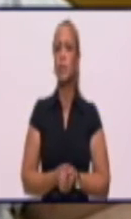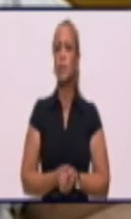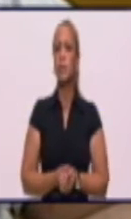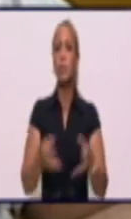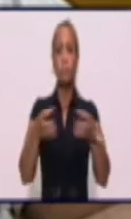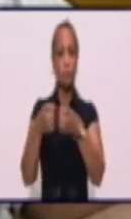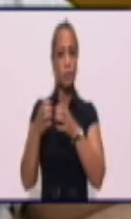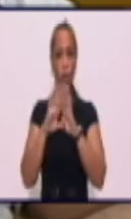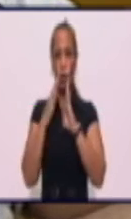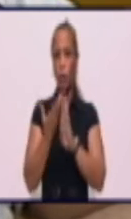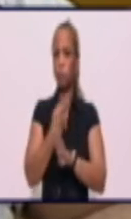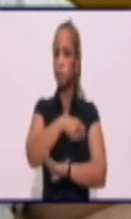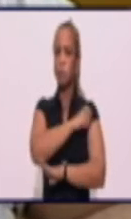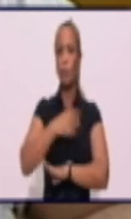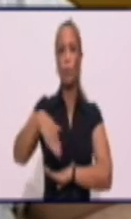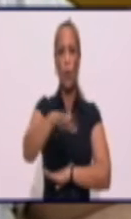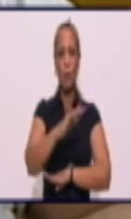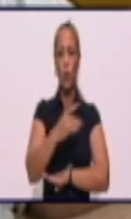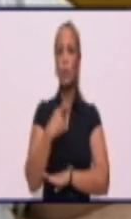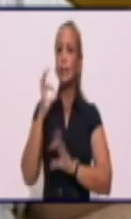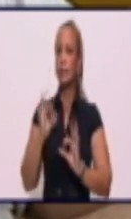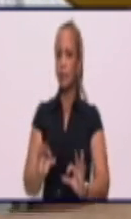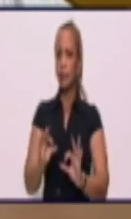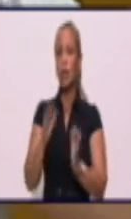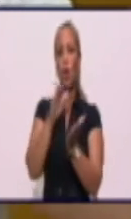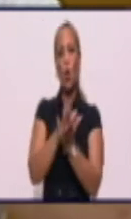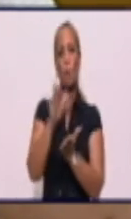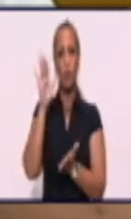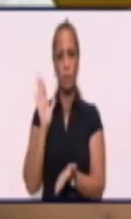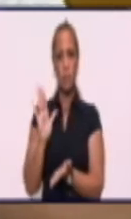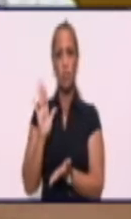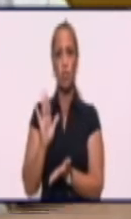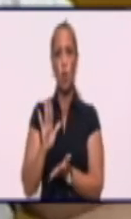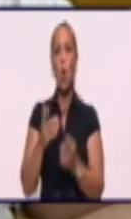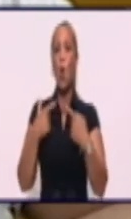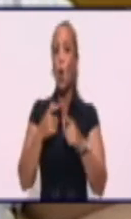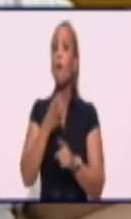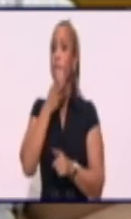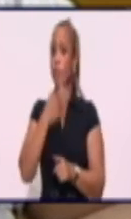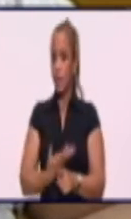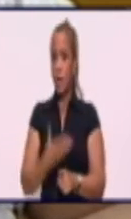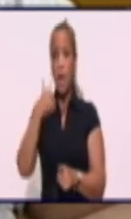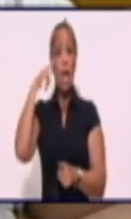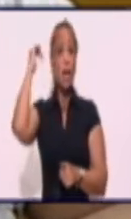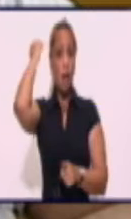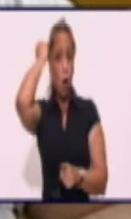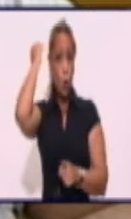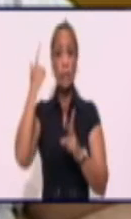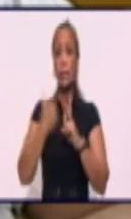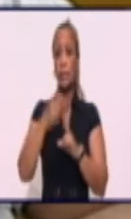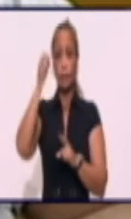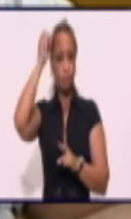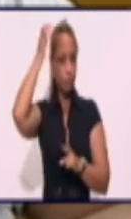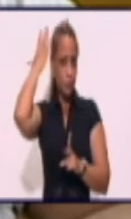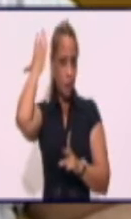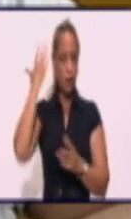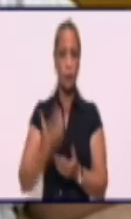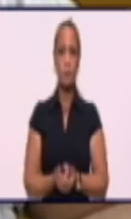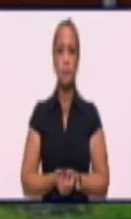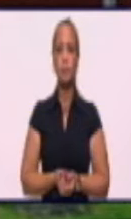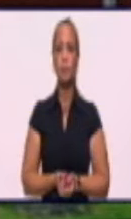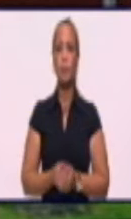pueblos y los trabajadores a seguir reafirmando nuestro compromiso con Fidel, con Raúl y con Díaz-Canel. También